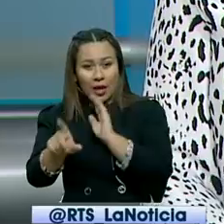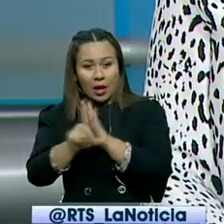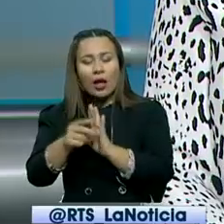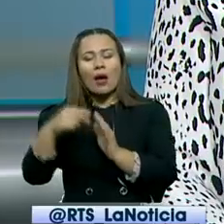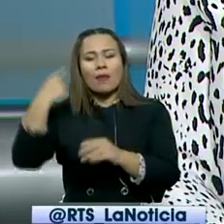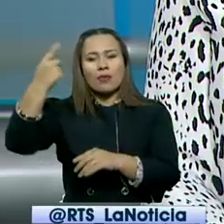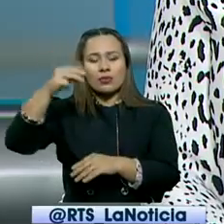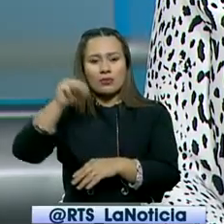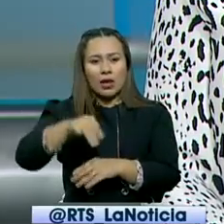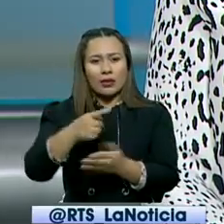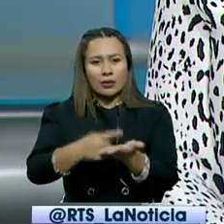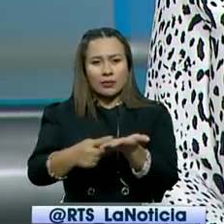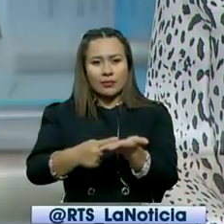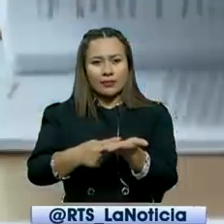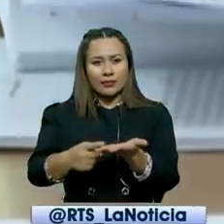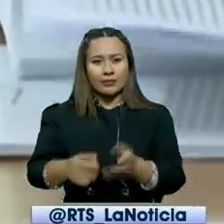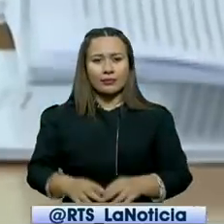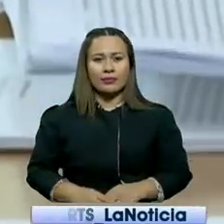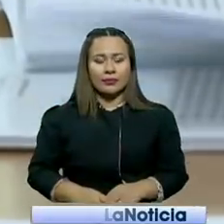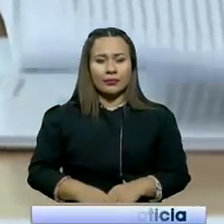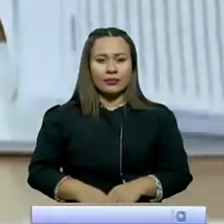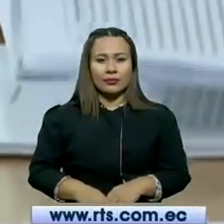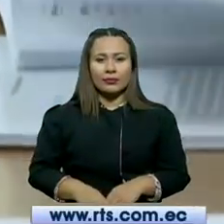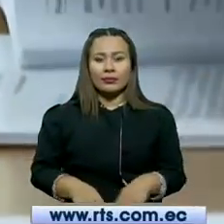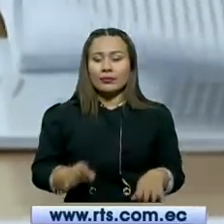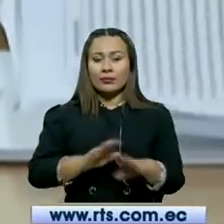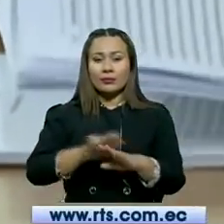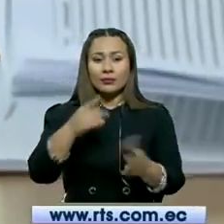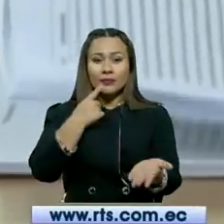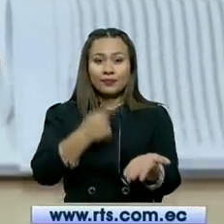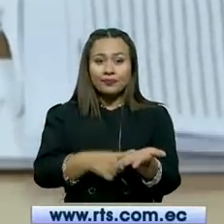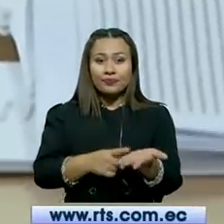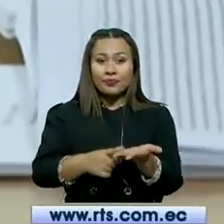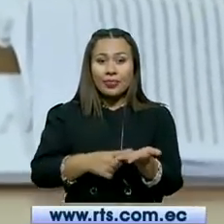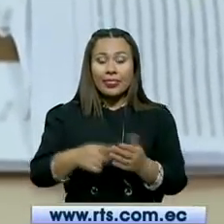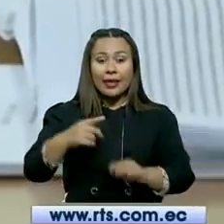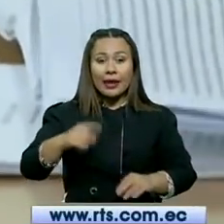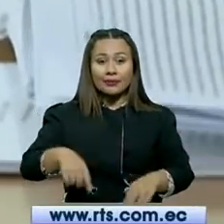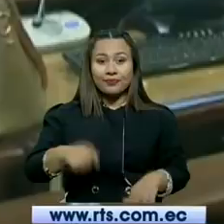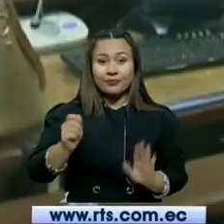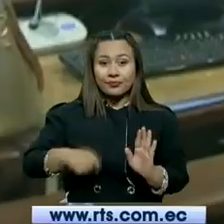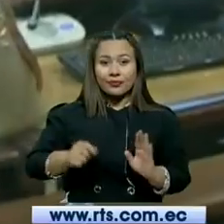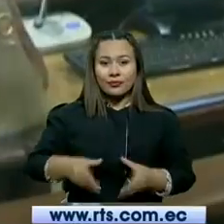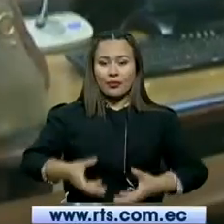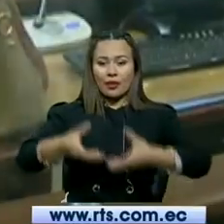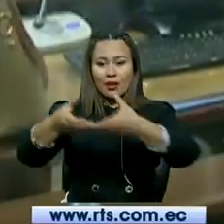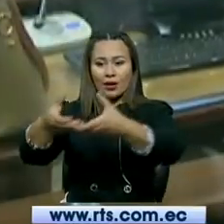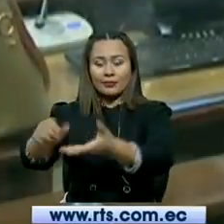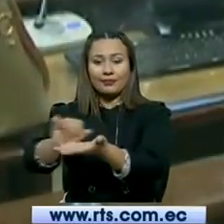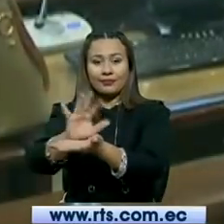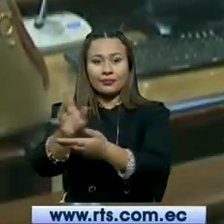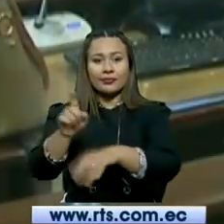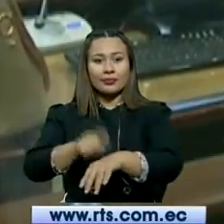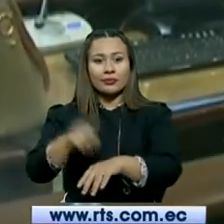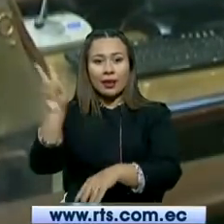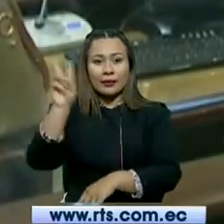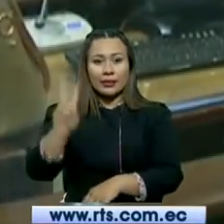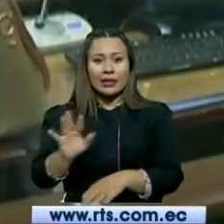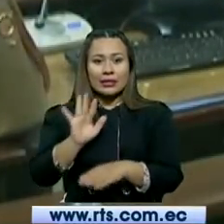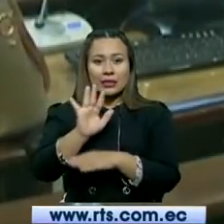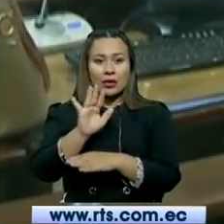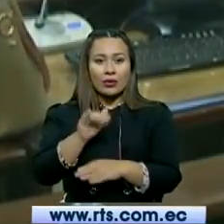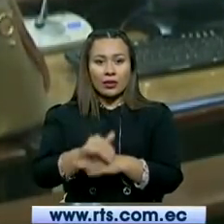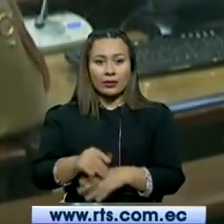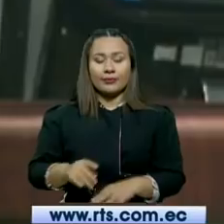tema. La resolución de la Corte fue remitida a la Asamblea recién este viernes, cerca de las 5 de la tarde, y